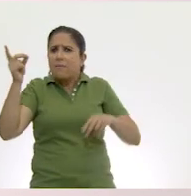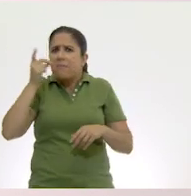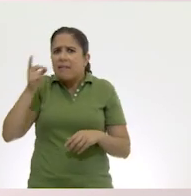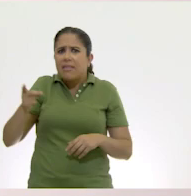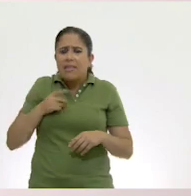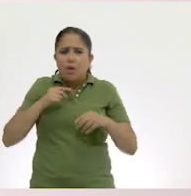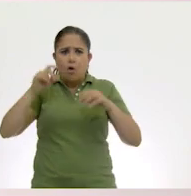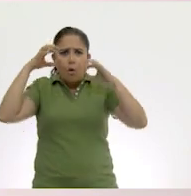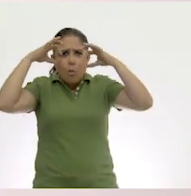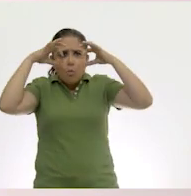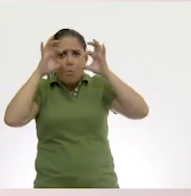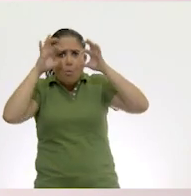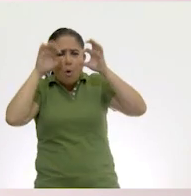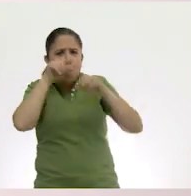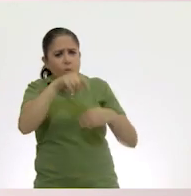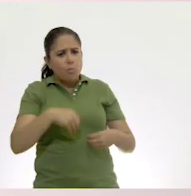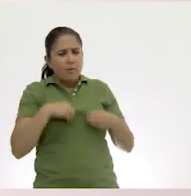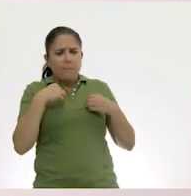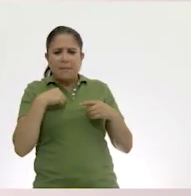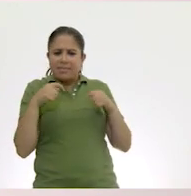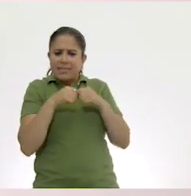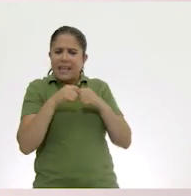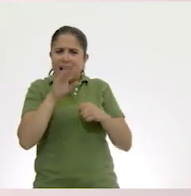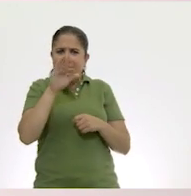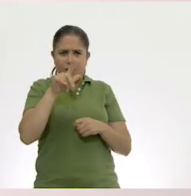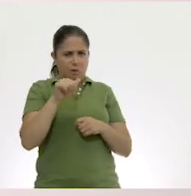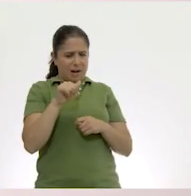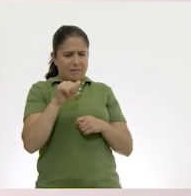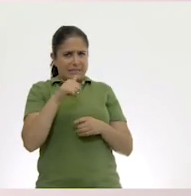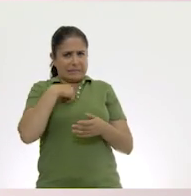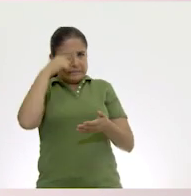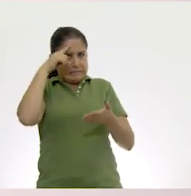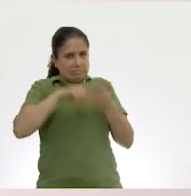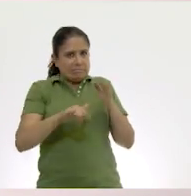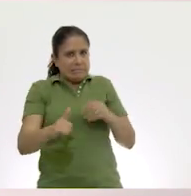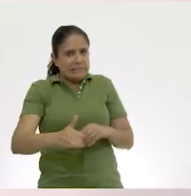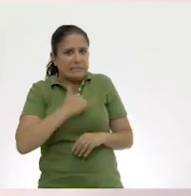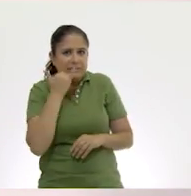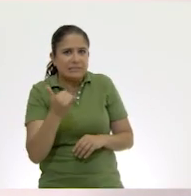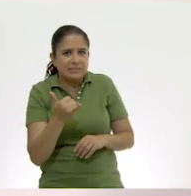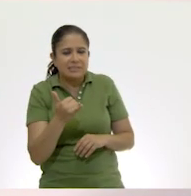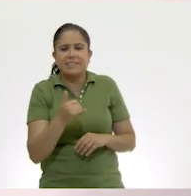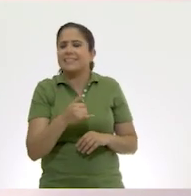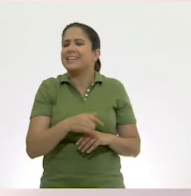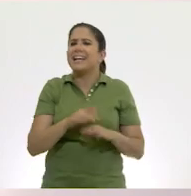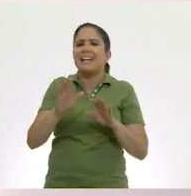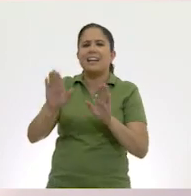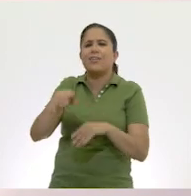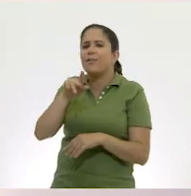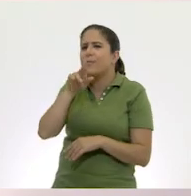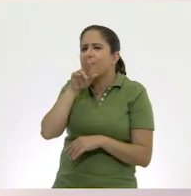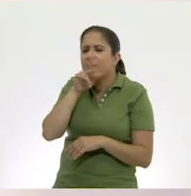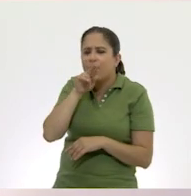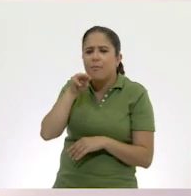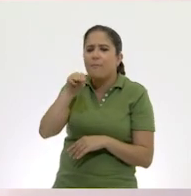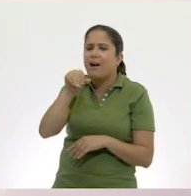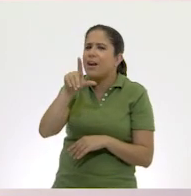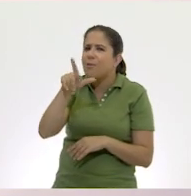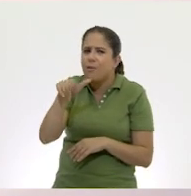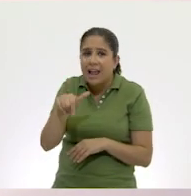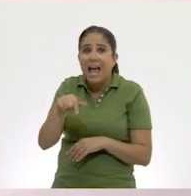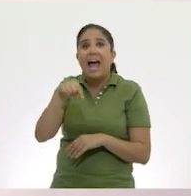búho que aquí vivía mi tía carola pero creo que me equivoqué ay no te preocupes manola